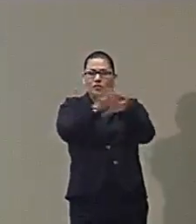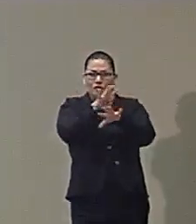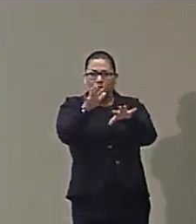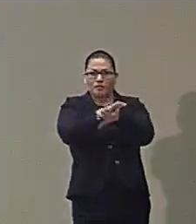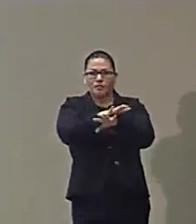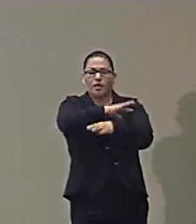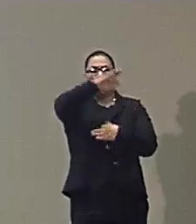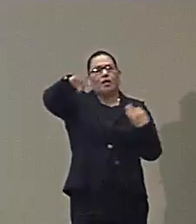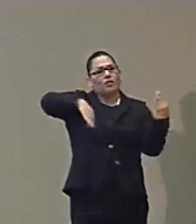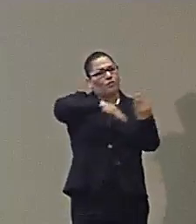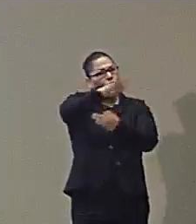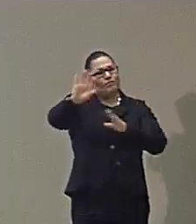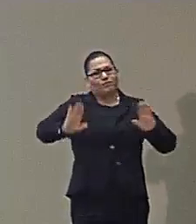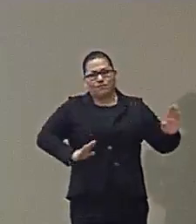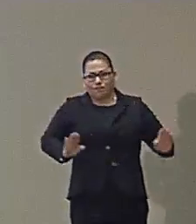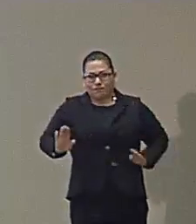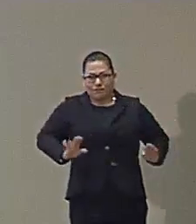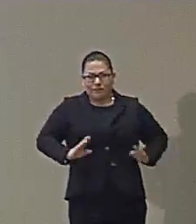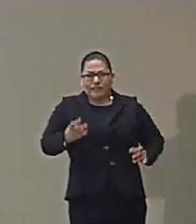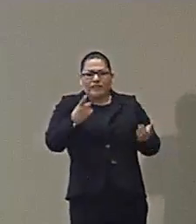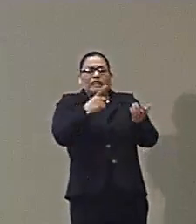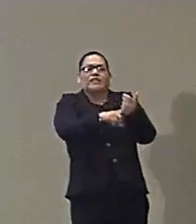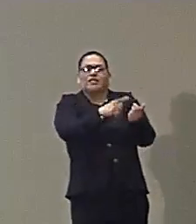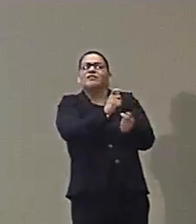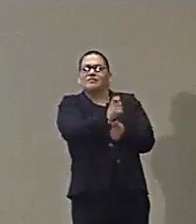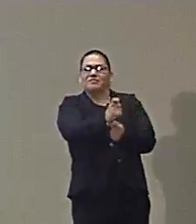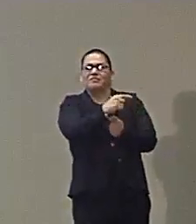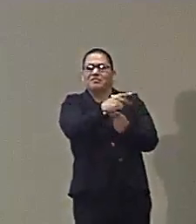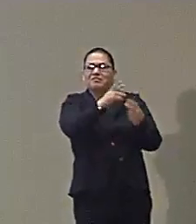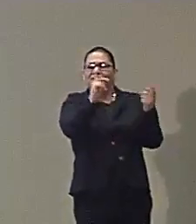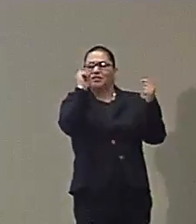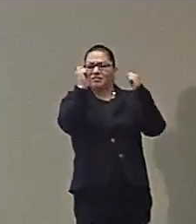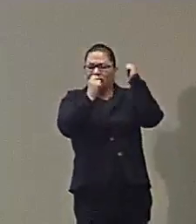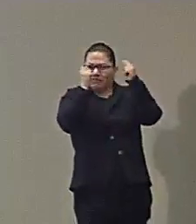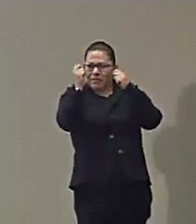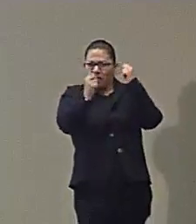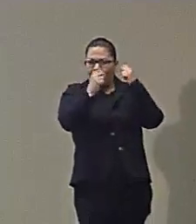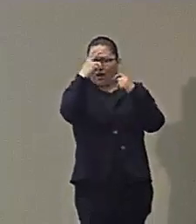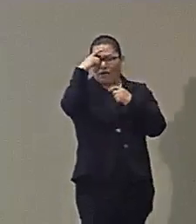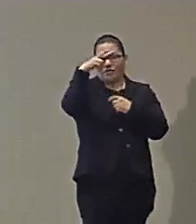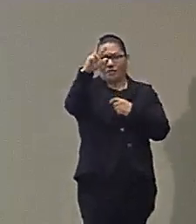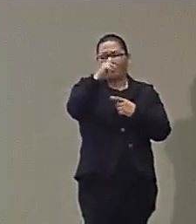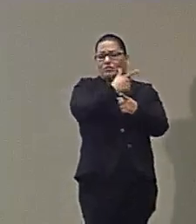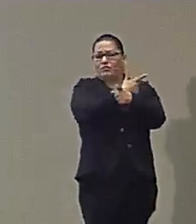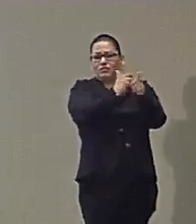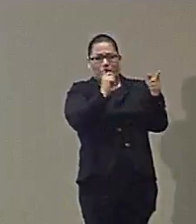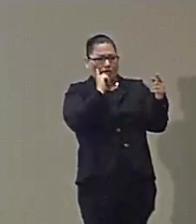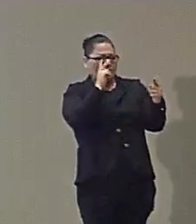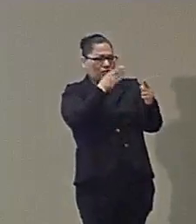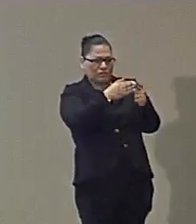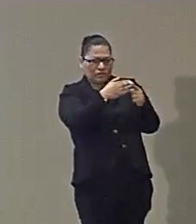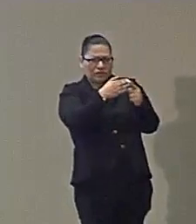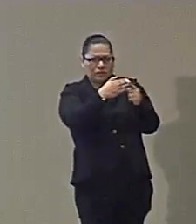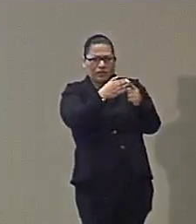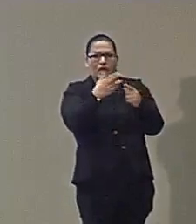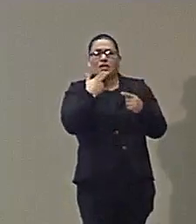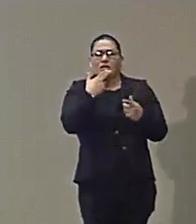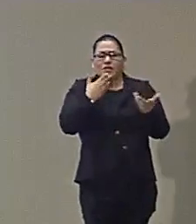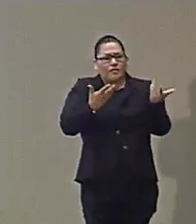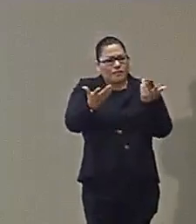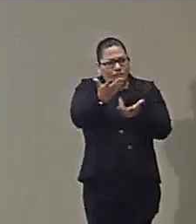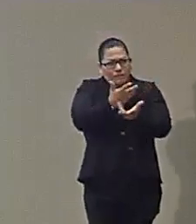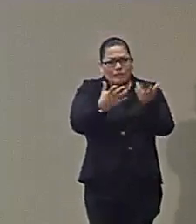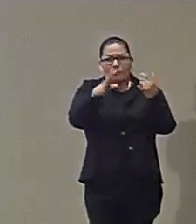todo el comportamiento dentro del hotel y nuestra relación con ellos en nuestra forma de actuar y proporcionar servicios